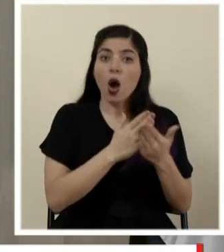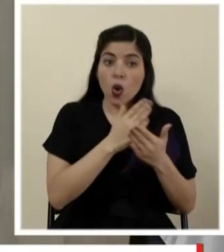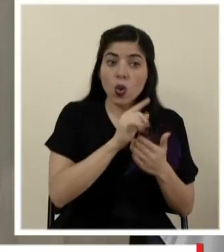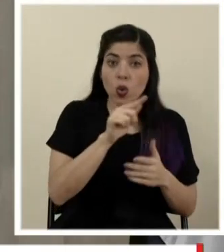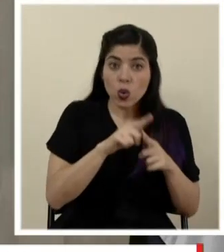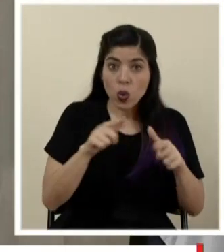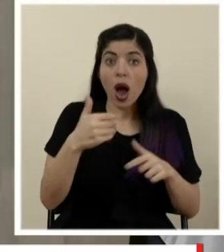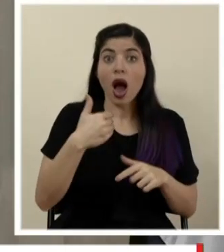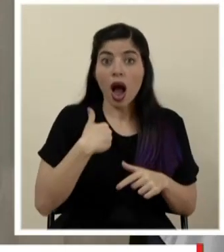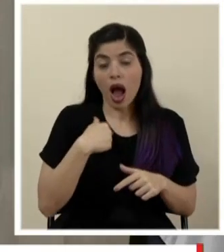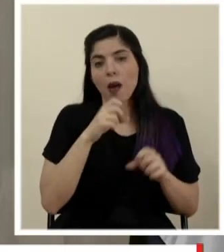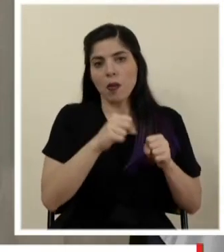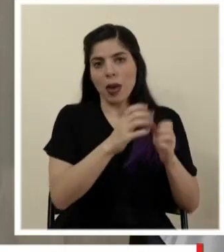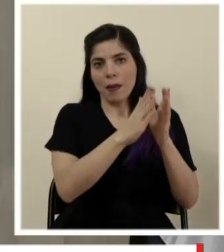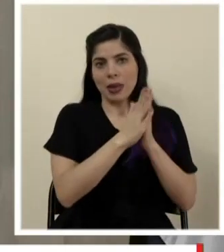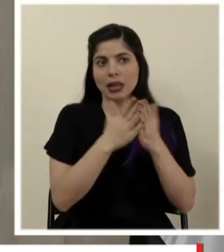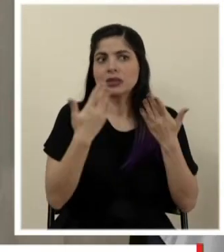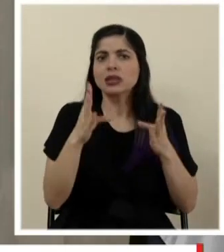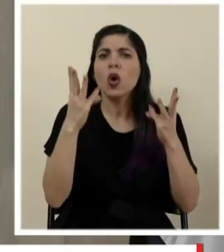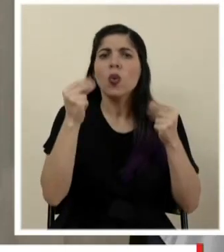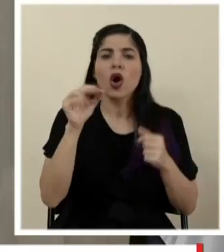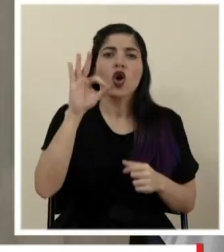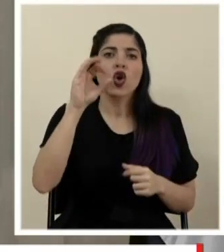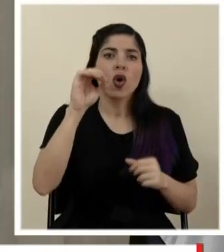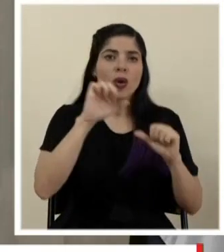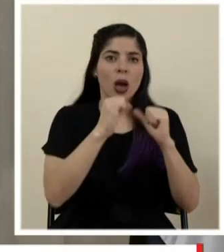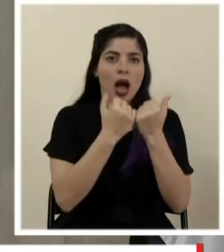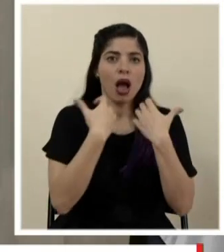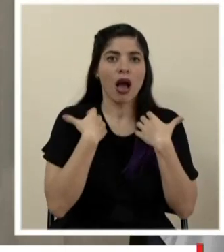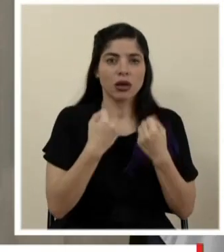habilitando estas entregas, que ya incluyen 90 áreas de salud y